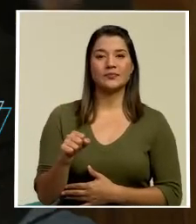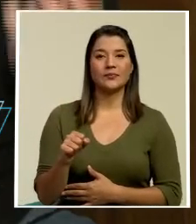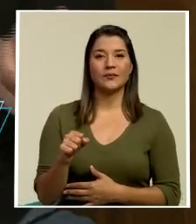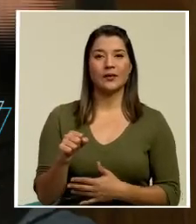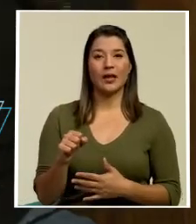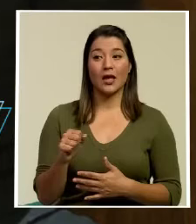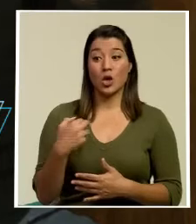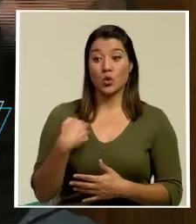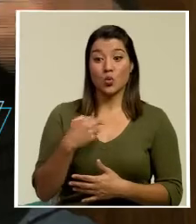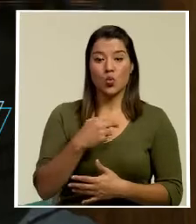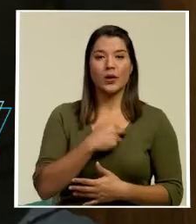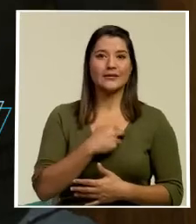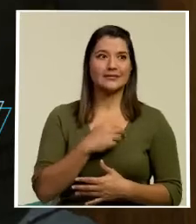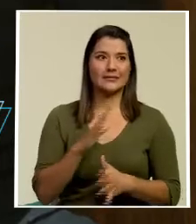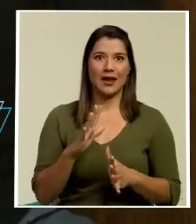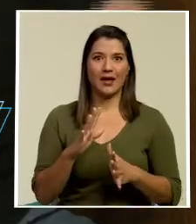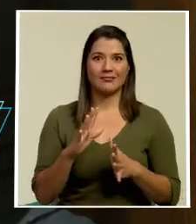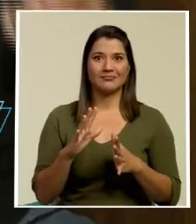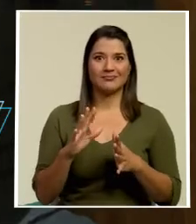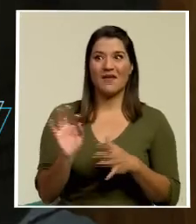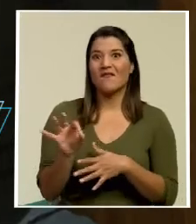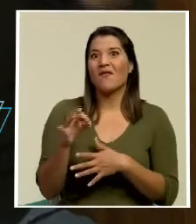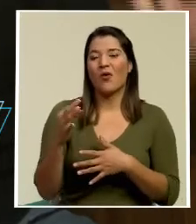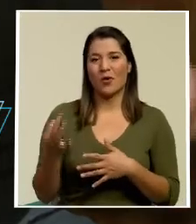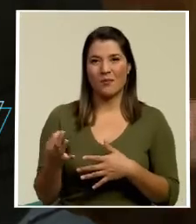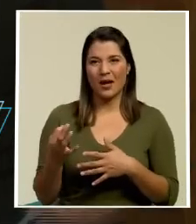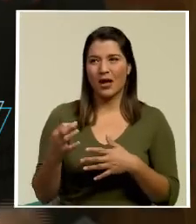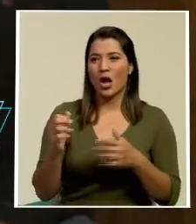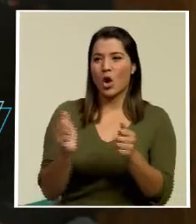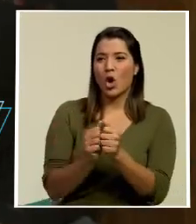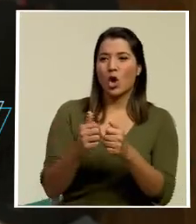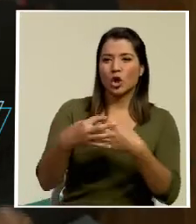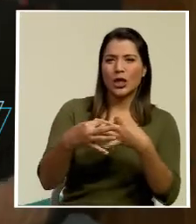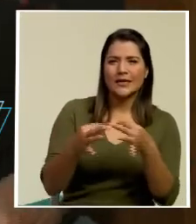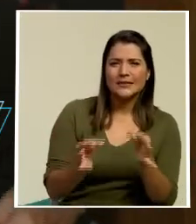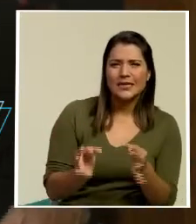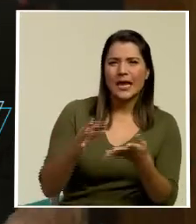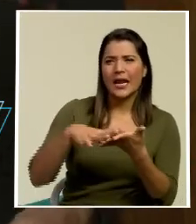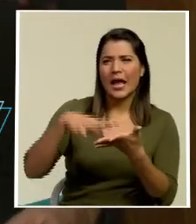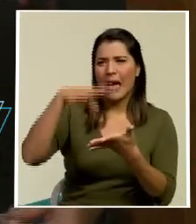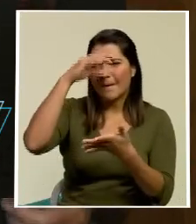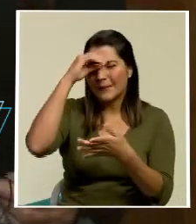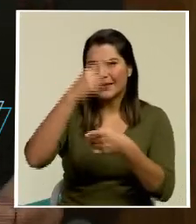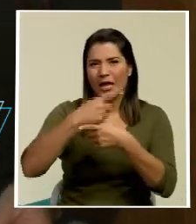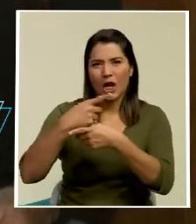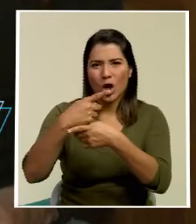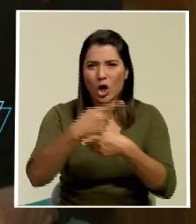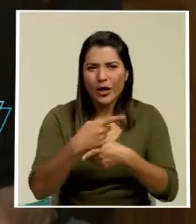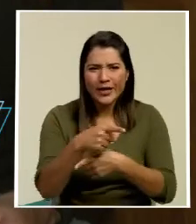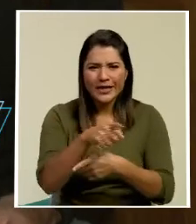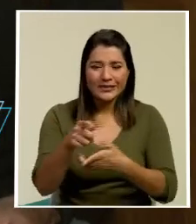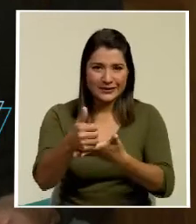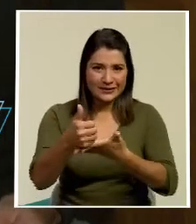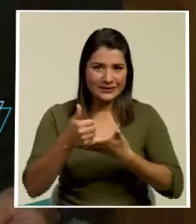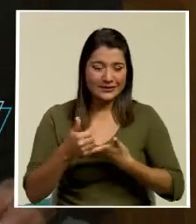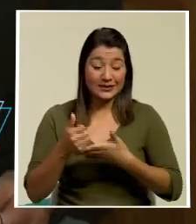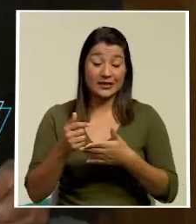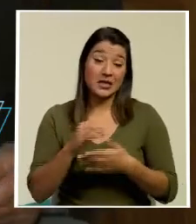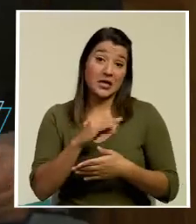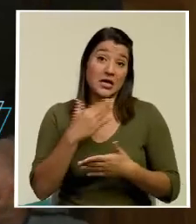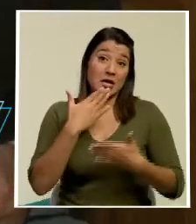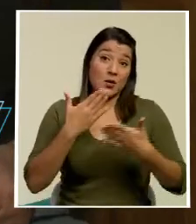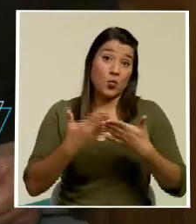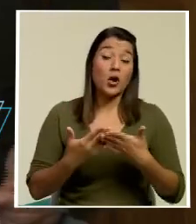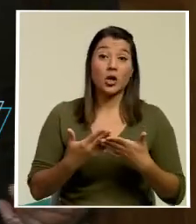la dinámica de taller, de aprender, de corregir a través de ellos, y bueno, y